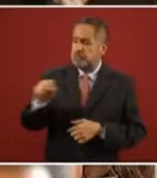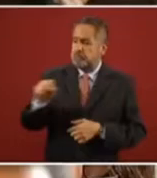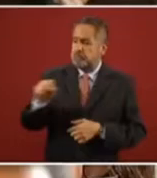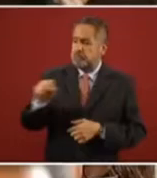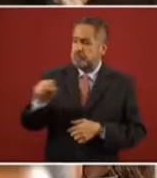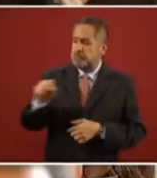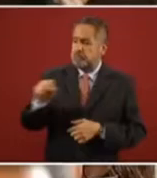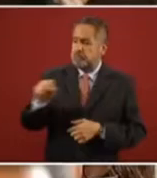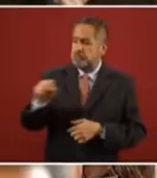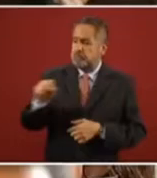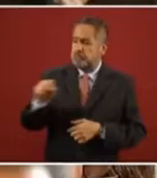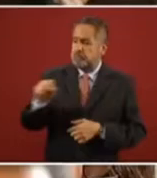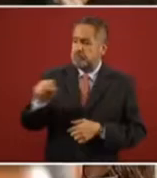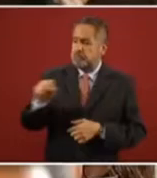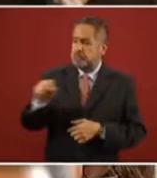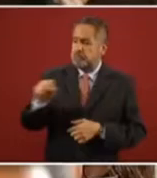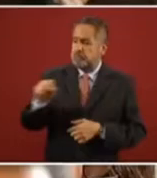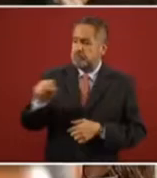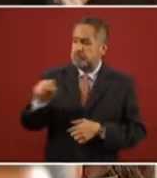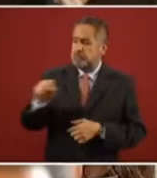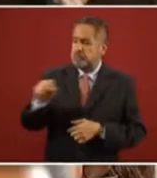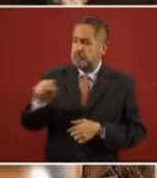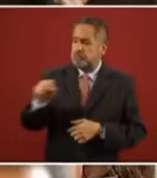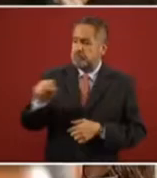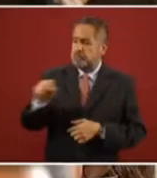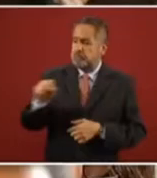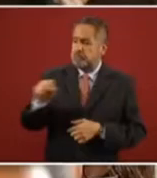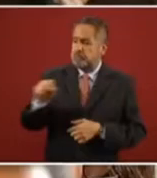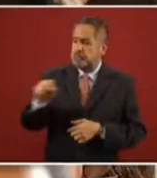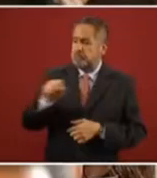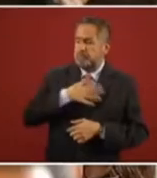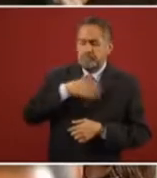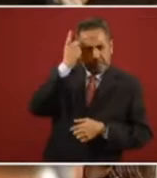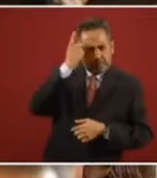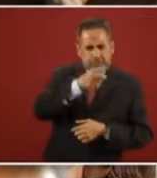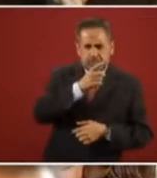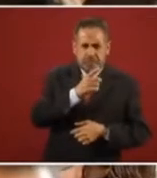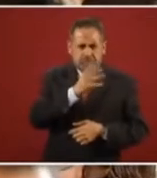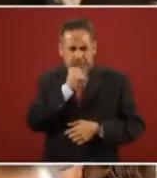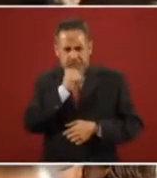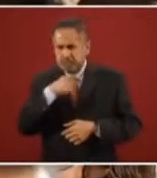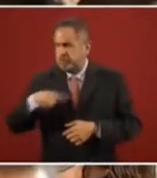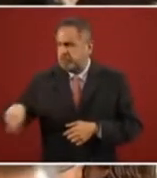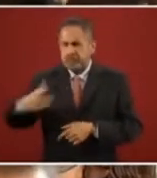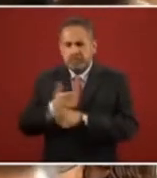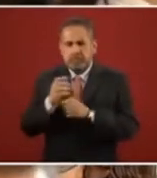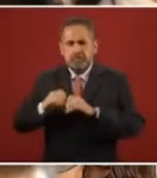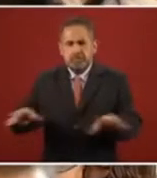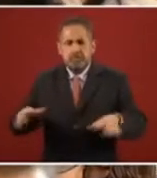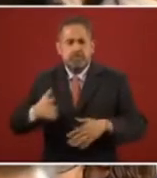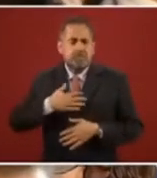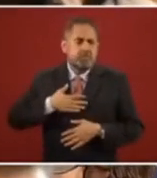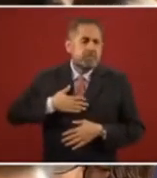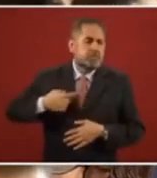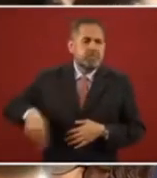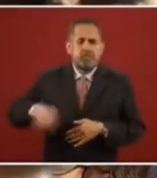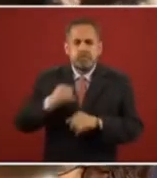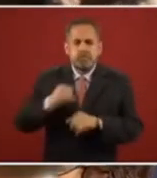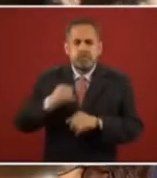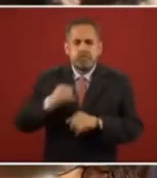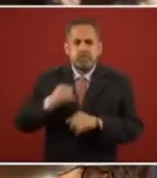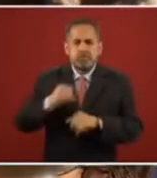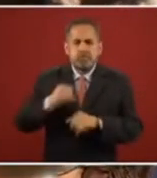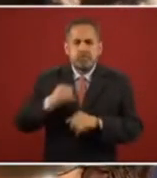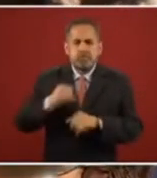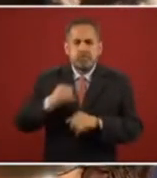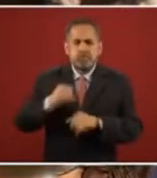copyright y jersey nets pública entonces nosotros como redes sociales es próximamente imagínense